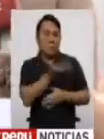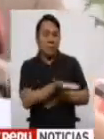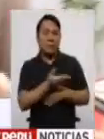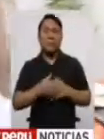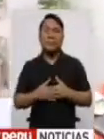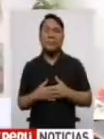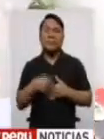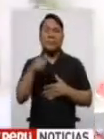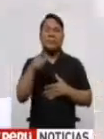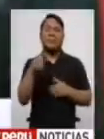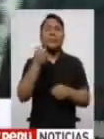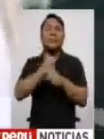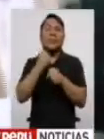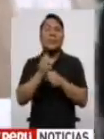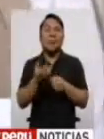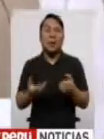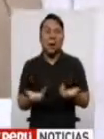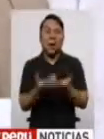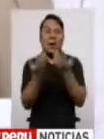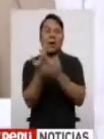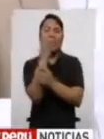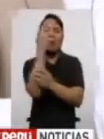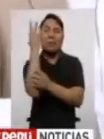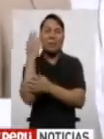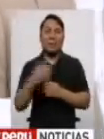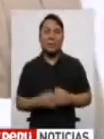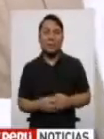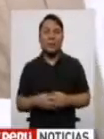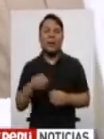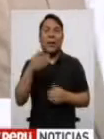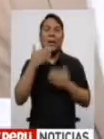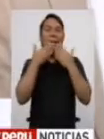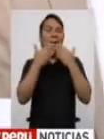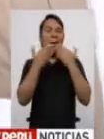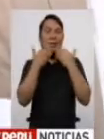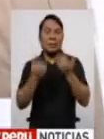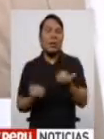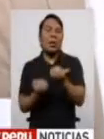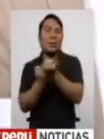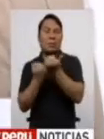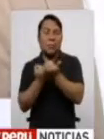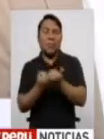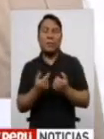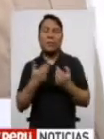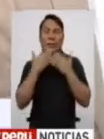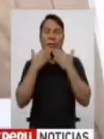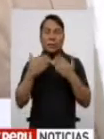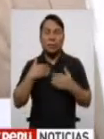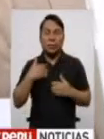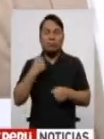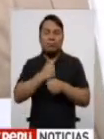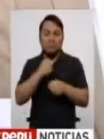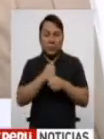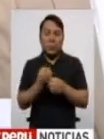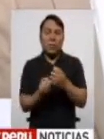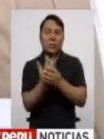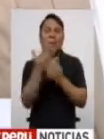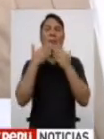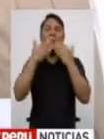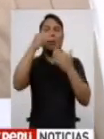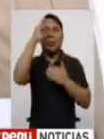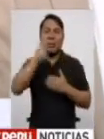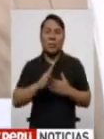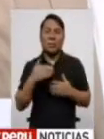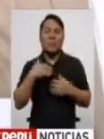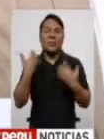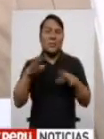qué? En jardinería. Agradezco al señor Santos por haberme puesto en este apoyo y yo voy a seguir mejorando. Y gracias a Dios que tengo un